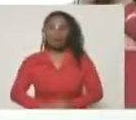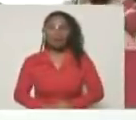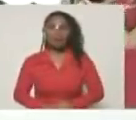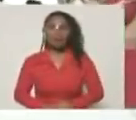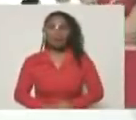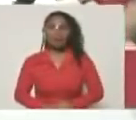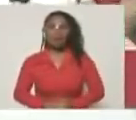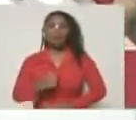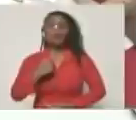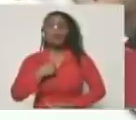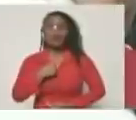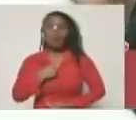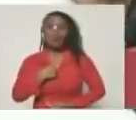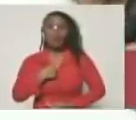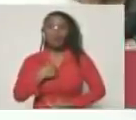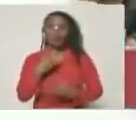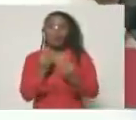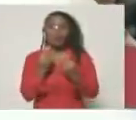Estoy